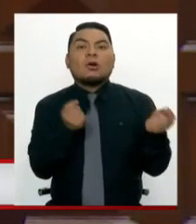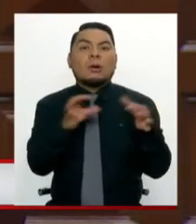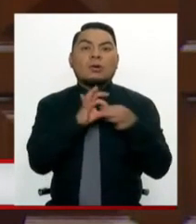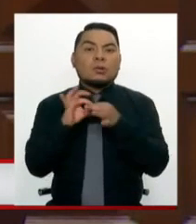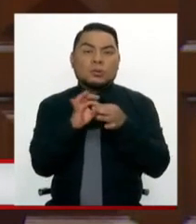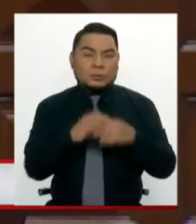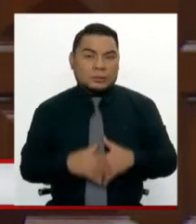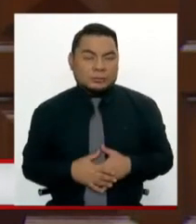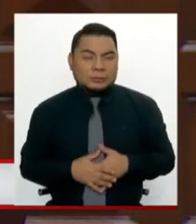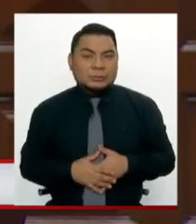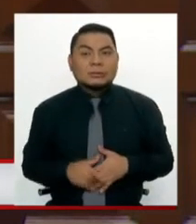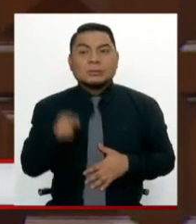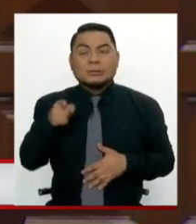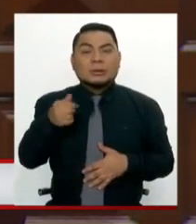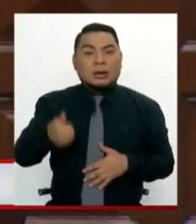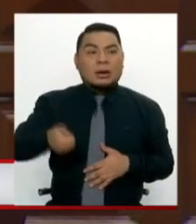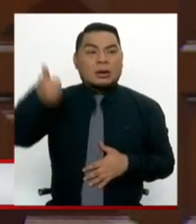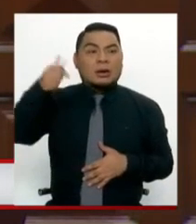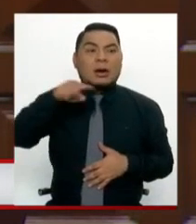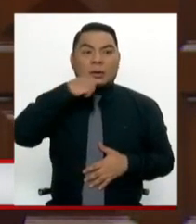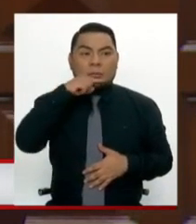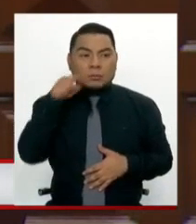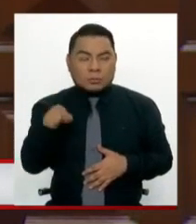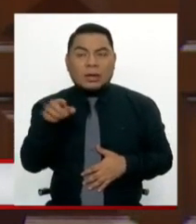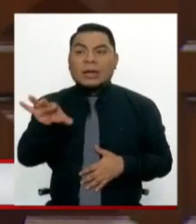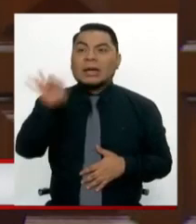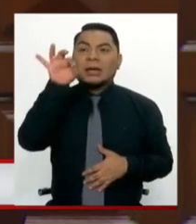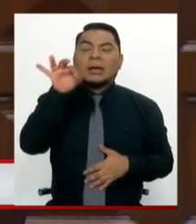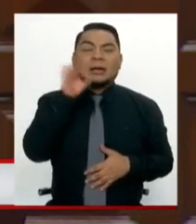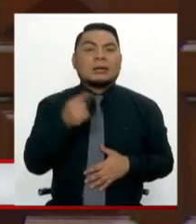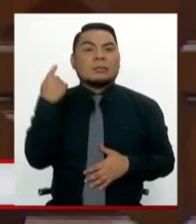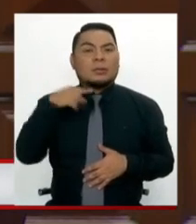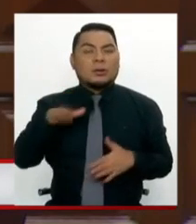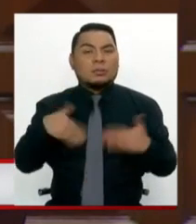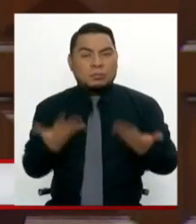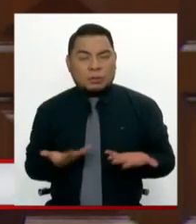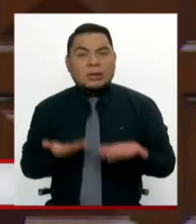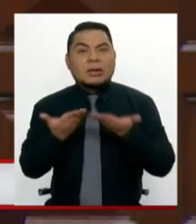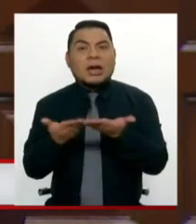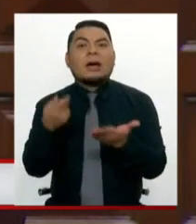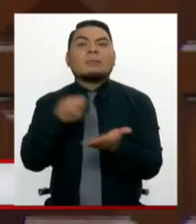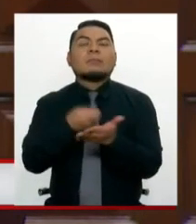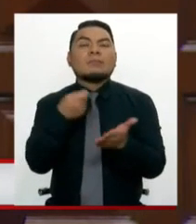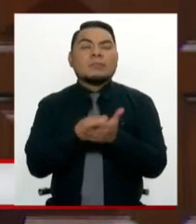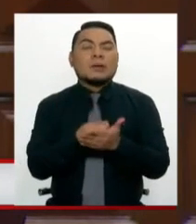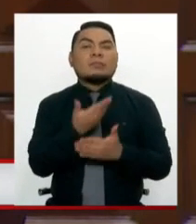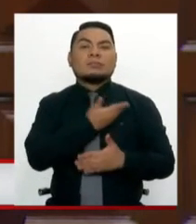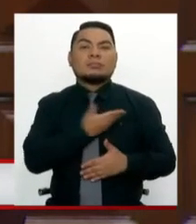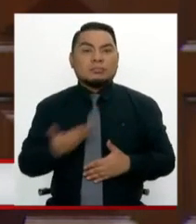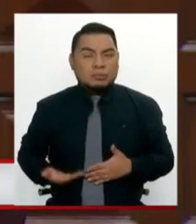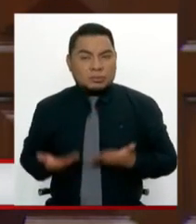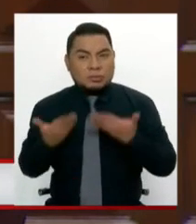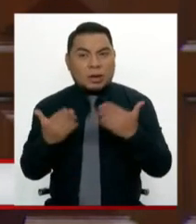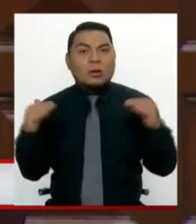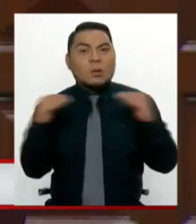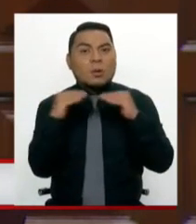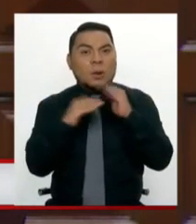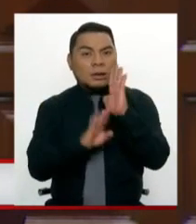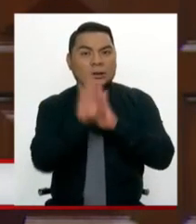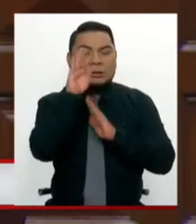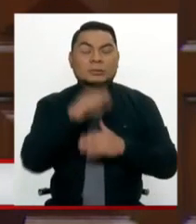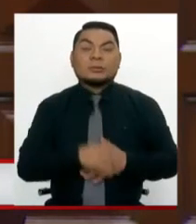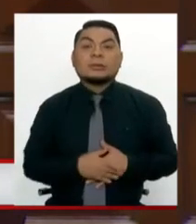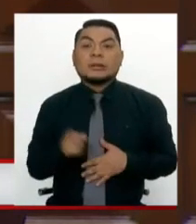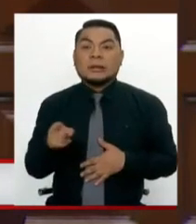Juntas para las autoridades mujeres elegidas para afianzar políticas públicas de igualdad y desarrollo.